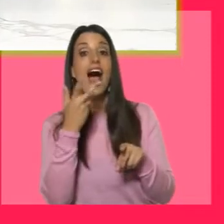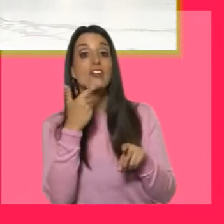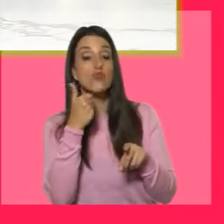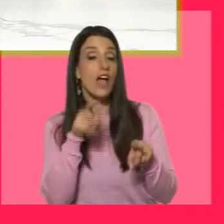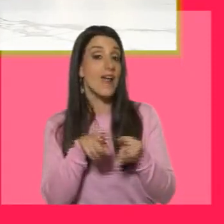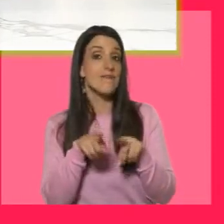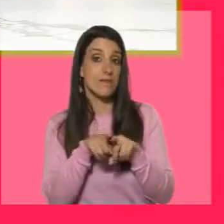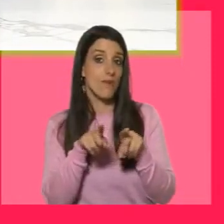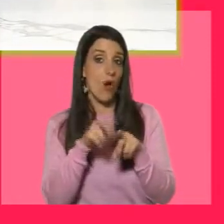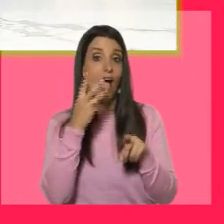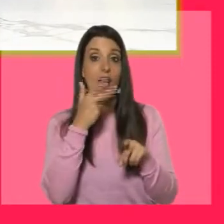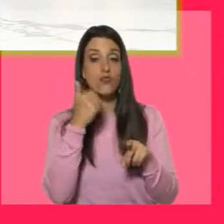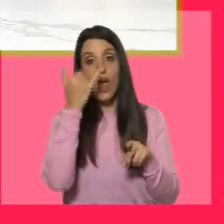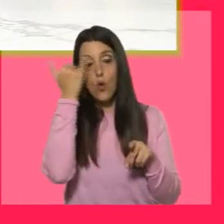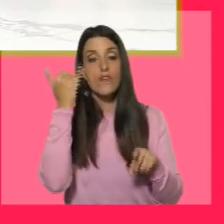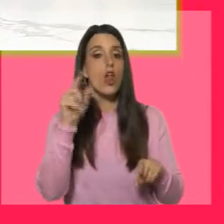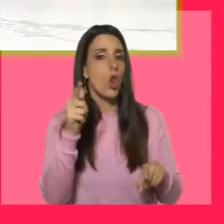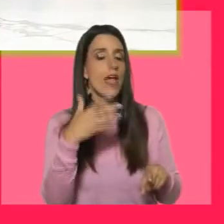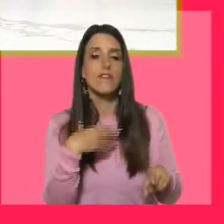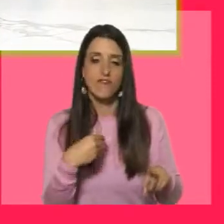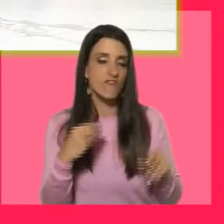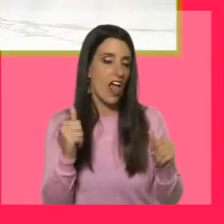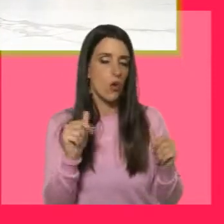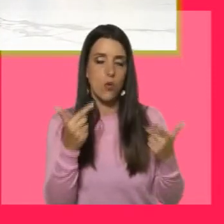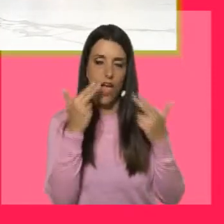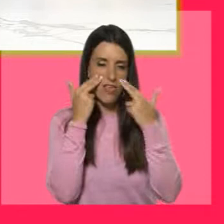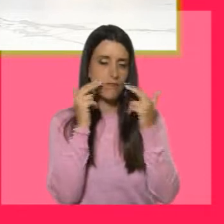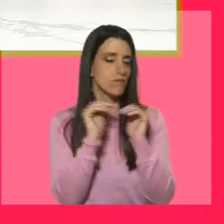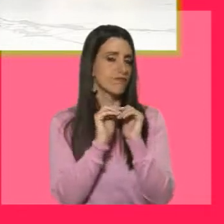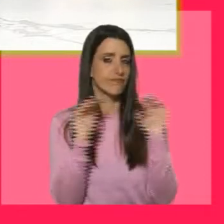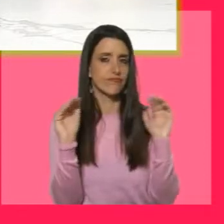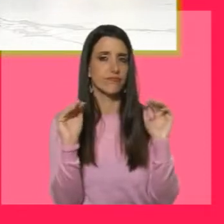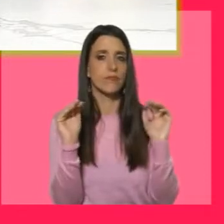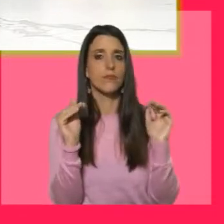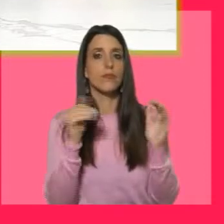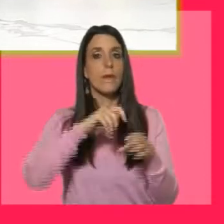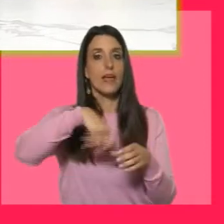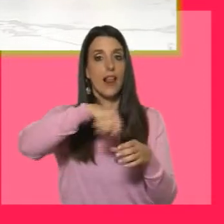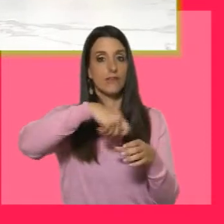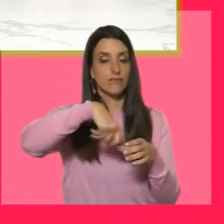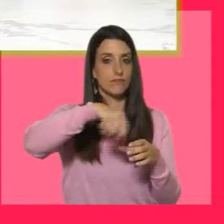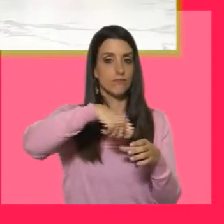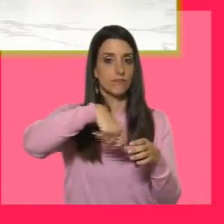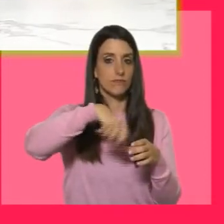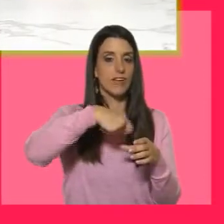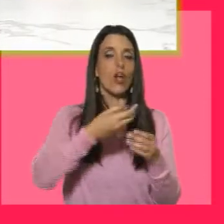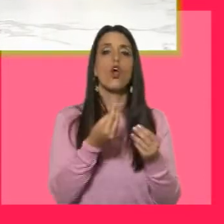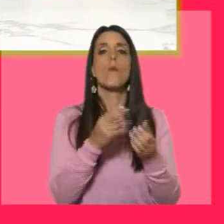rubio. Si no tenés azúcar rubio, lo haces con azúcar común, no hay ningún problema. Y lo vas a mezclar bien hasta formar una